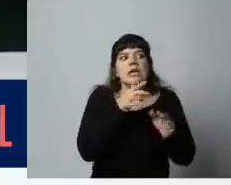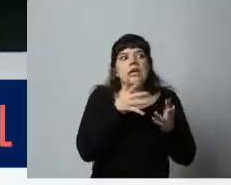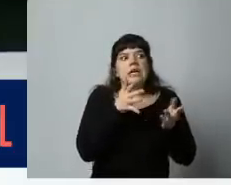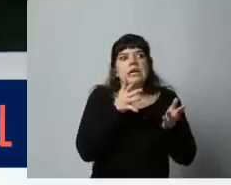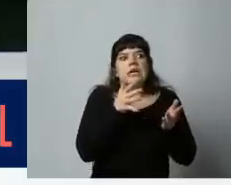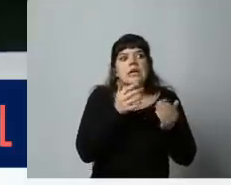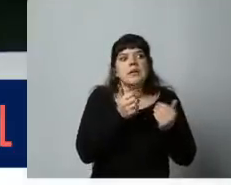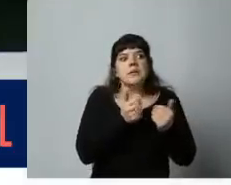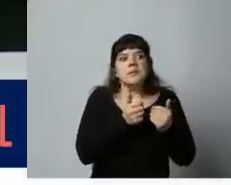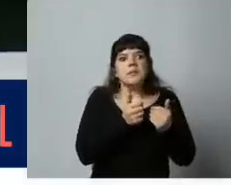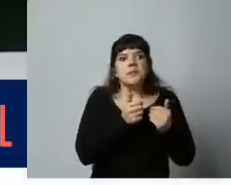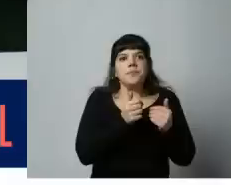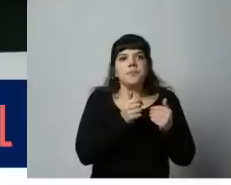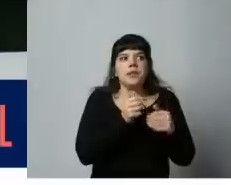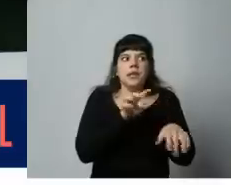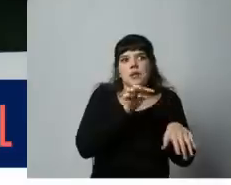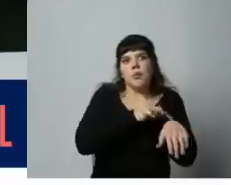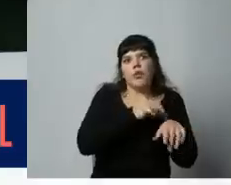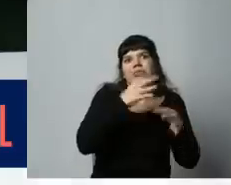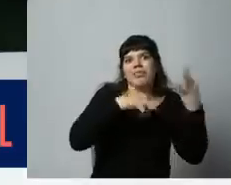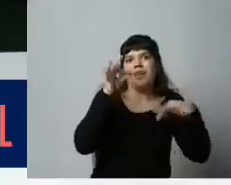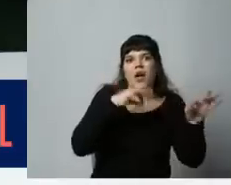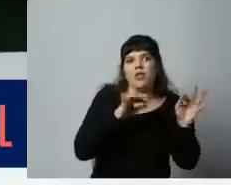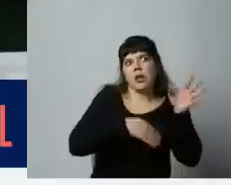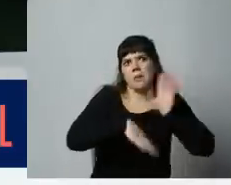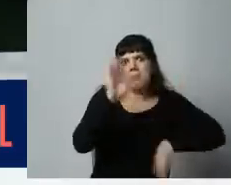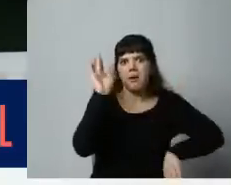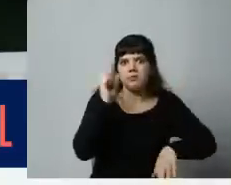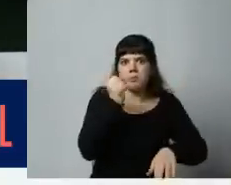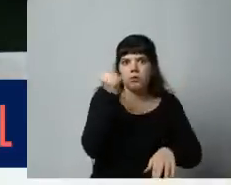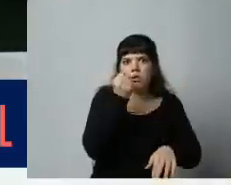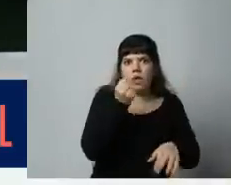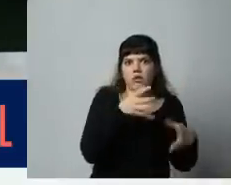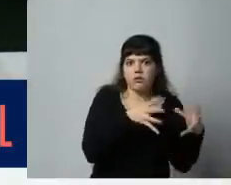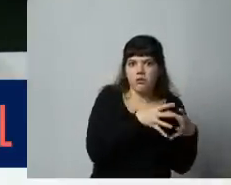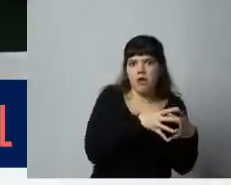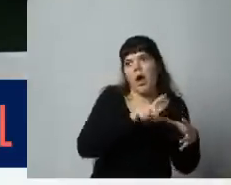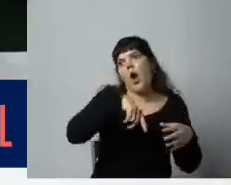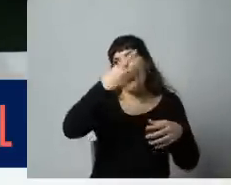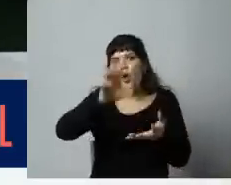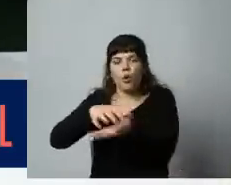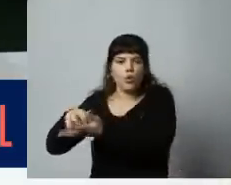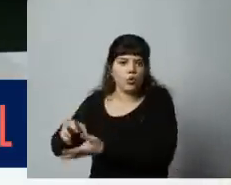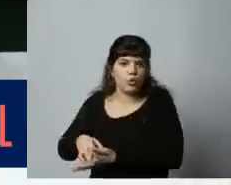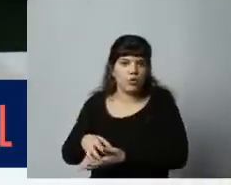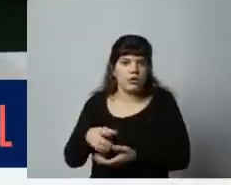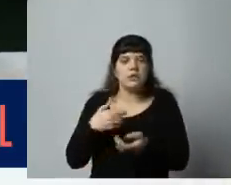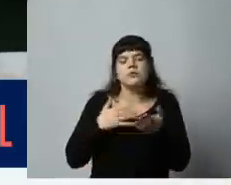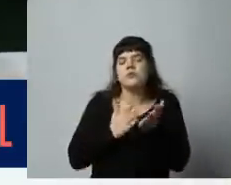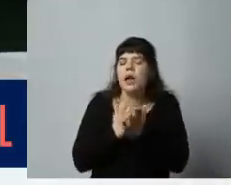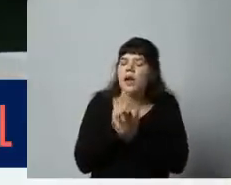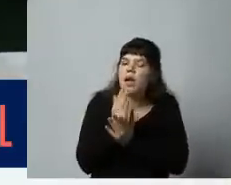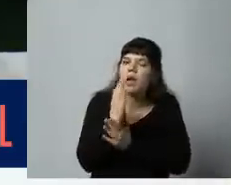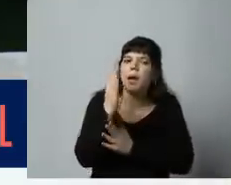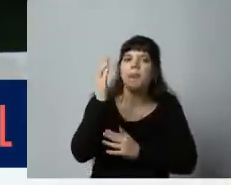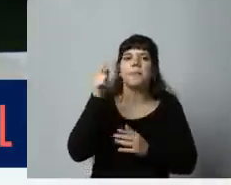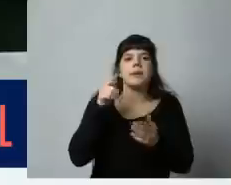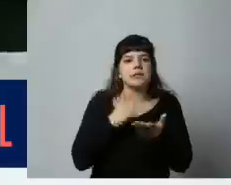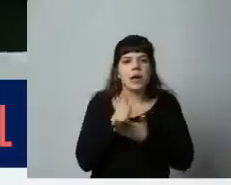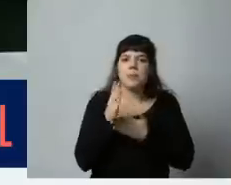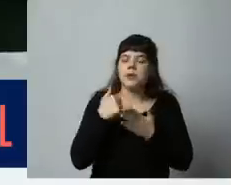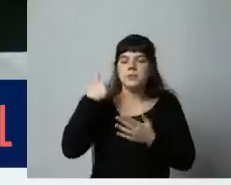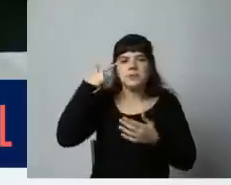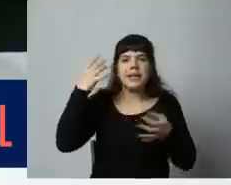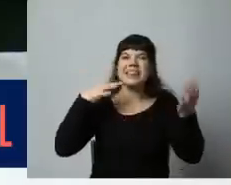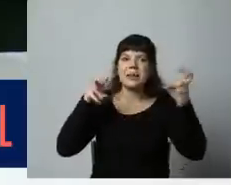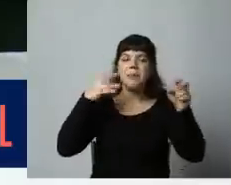Va de los teatros de mayor aforo que cuidado Yo sigo siempre tenemos que tener presente que la apertura de todo lo